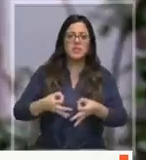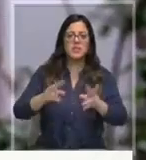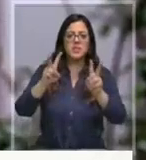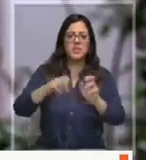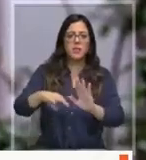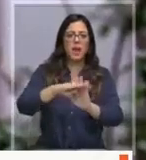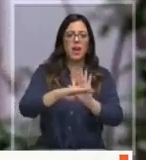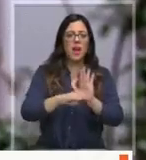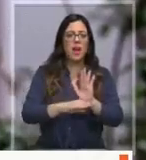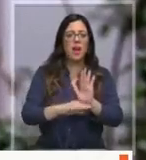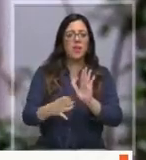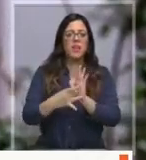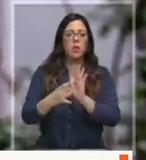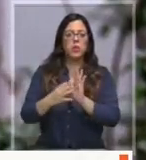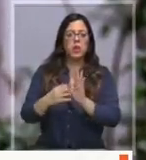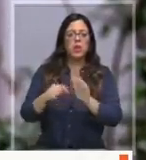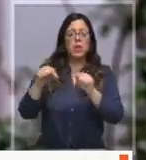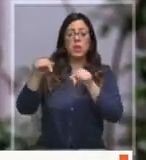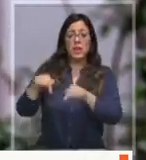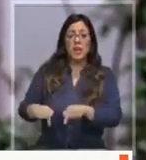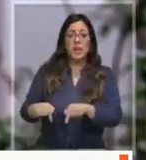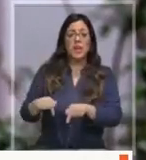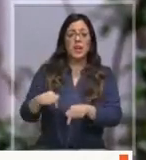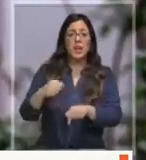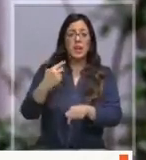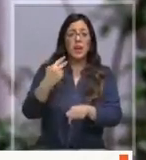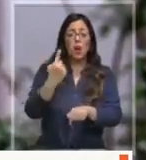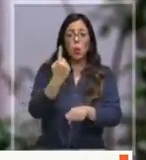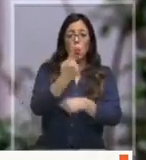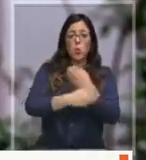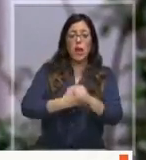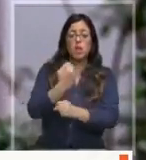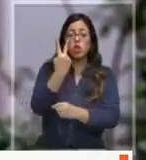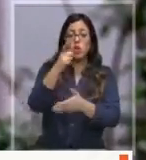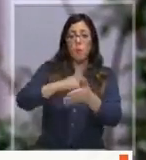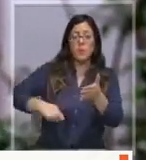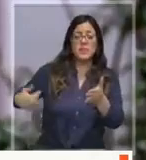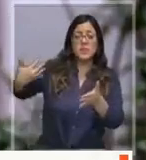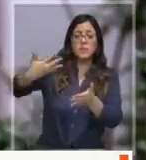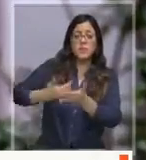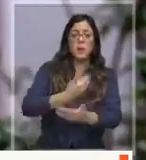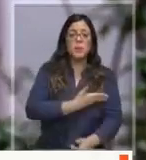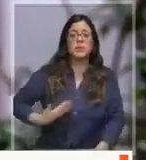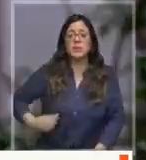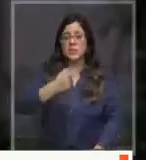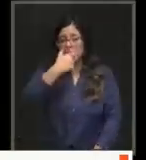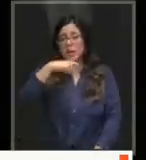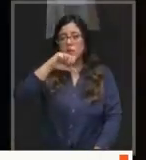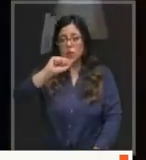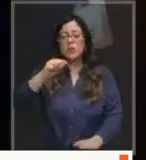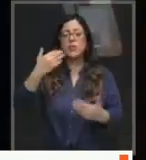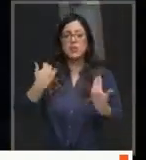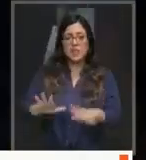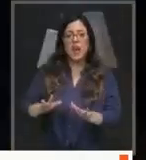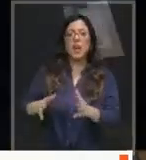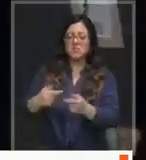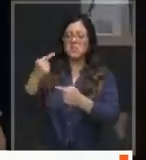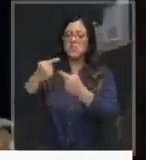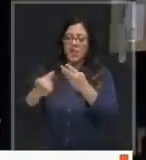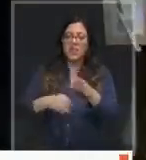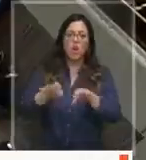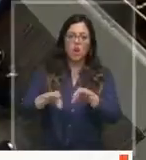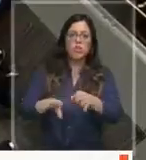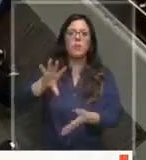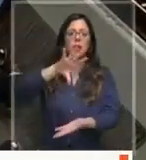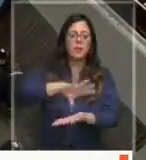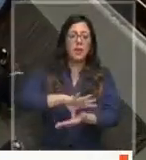este año y dos meses el presidente Gabriel boric ha podido forjar varios legados para el país A poco más de un